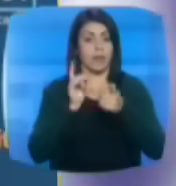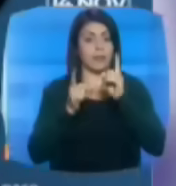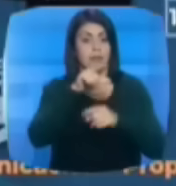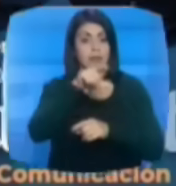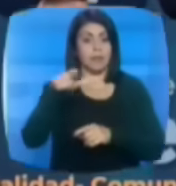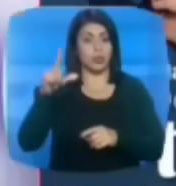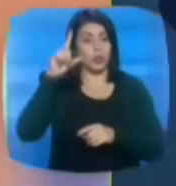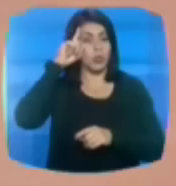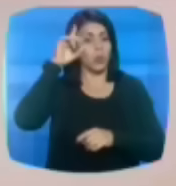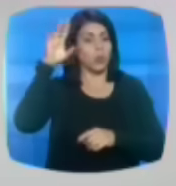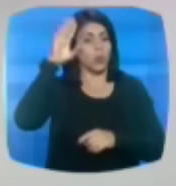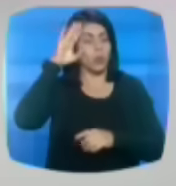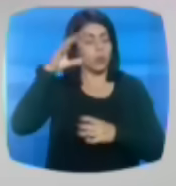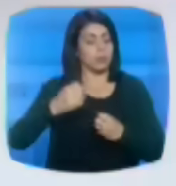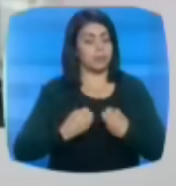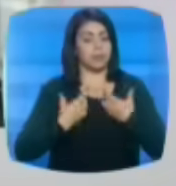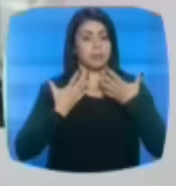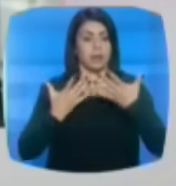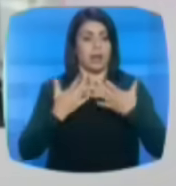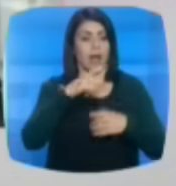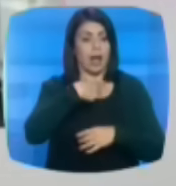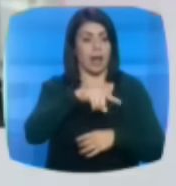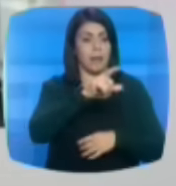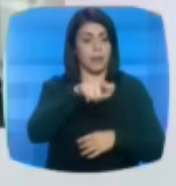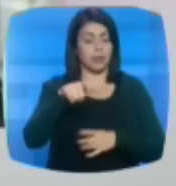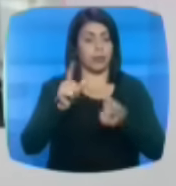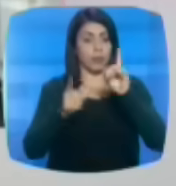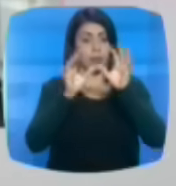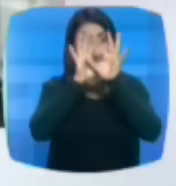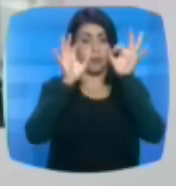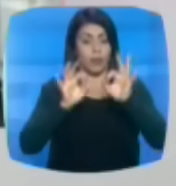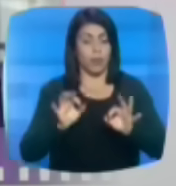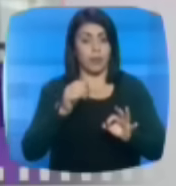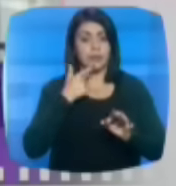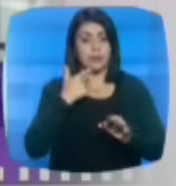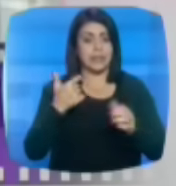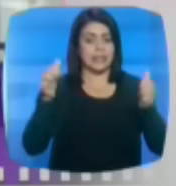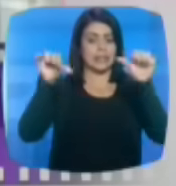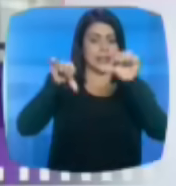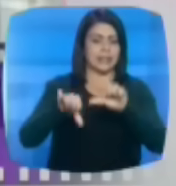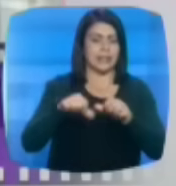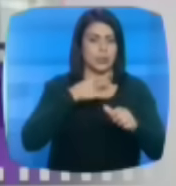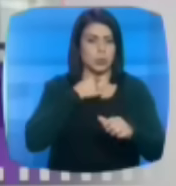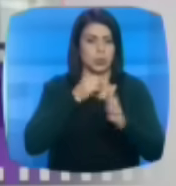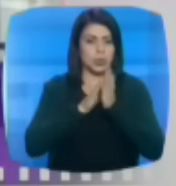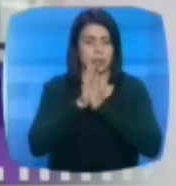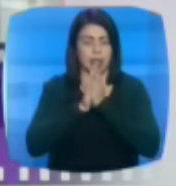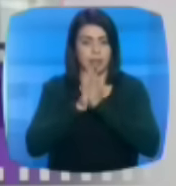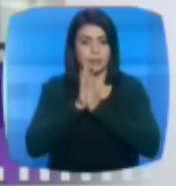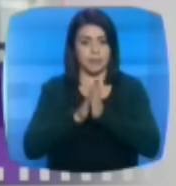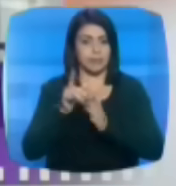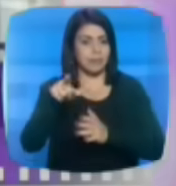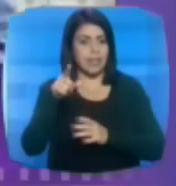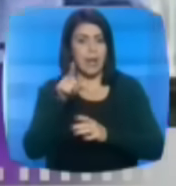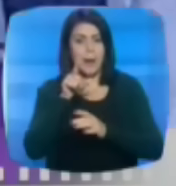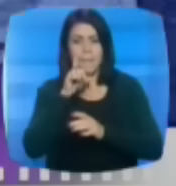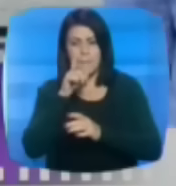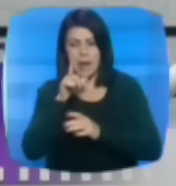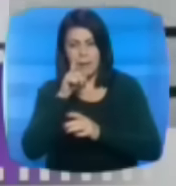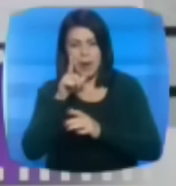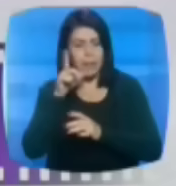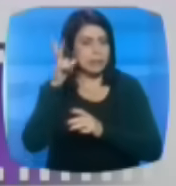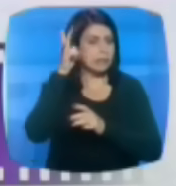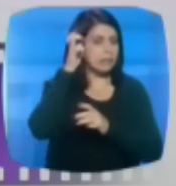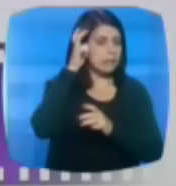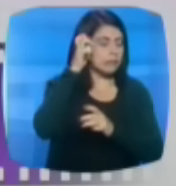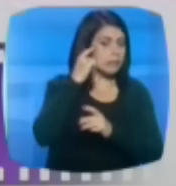las personas te inspiran, te motivan. Y hay gente que de alguna forma está apostando a tu fracaso, hay personas que te están llenando esos oídos de cosas negativas.